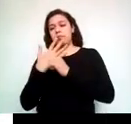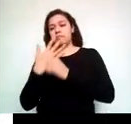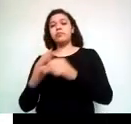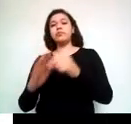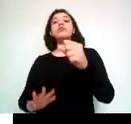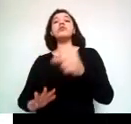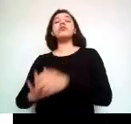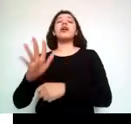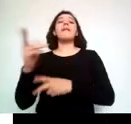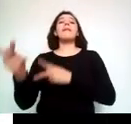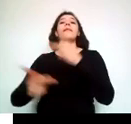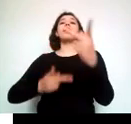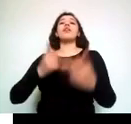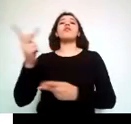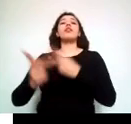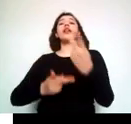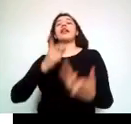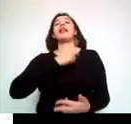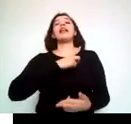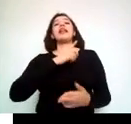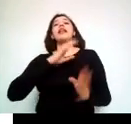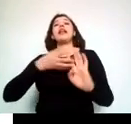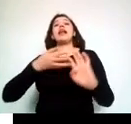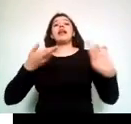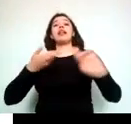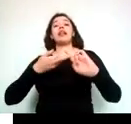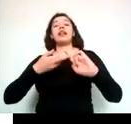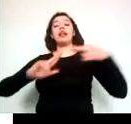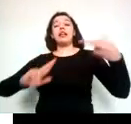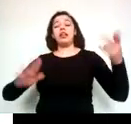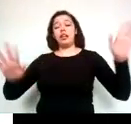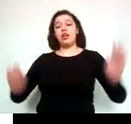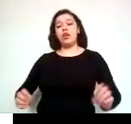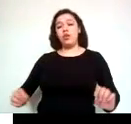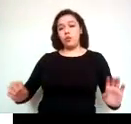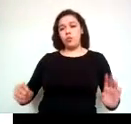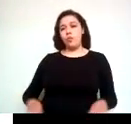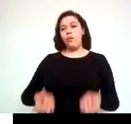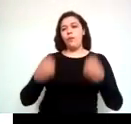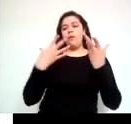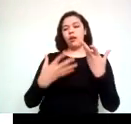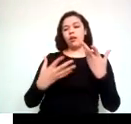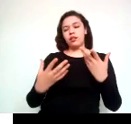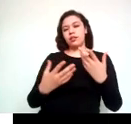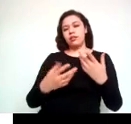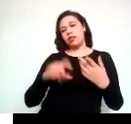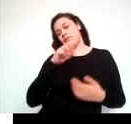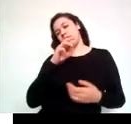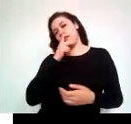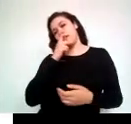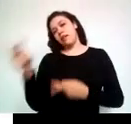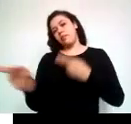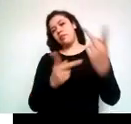las preguntas o reactivos que se relacionan con las cargas cuantitativas? Ah, pues es la pregunta 6 y la pregunta